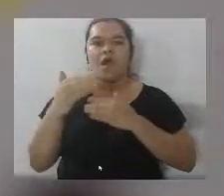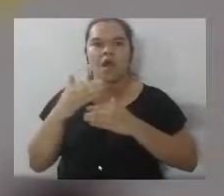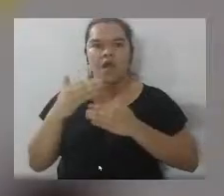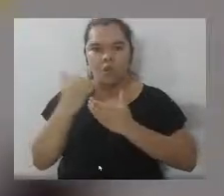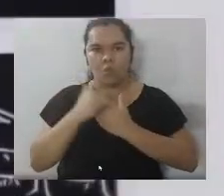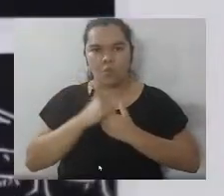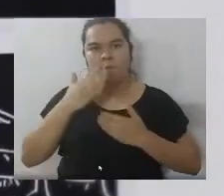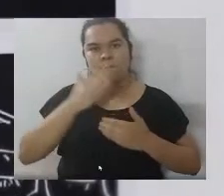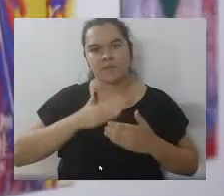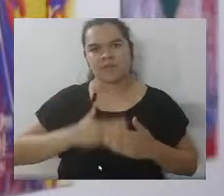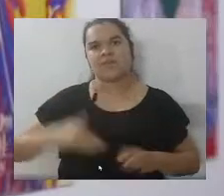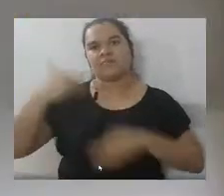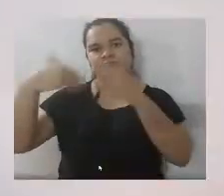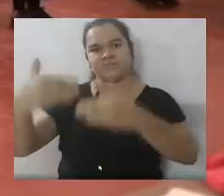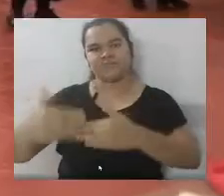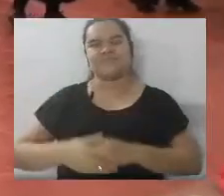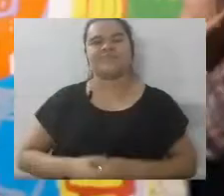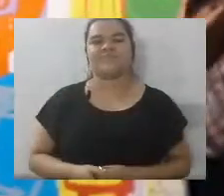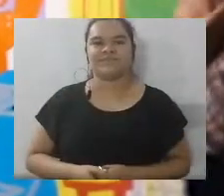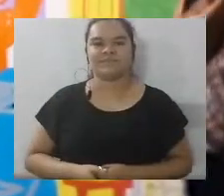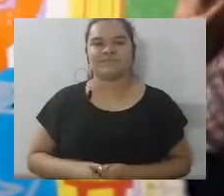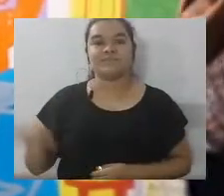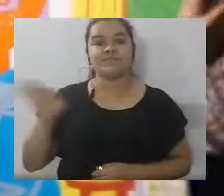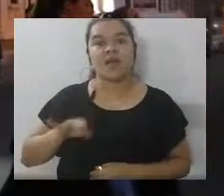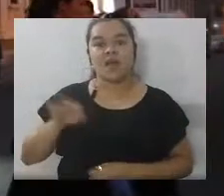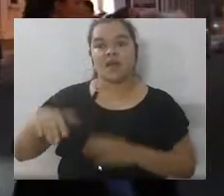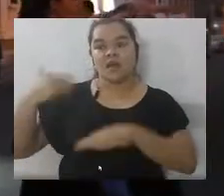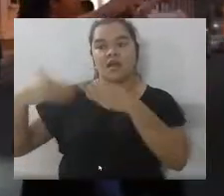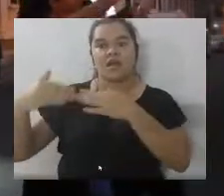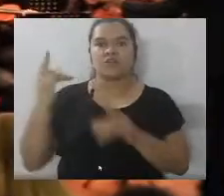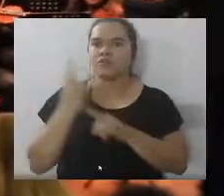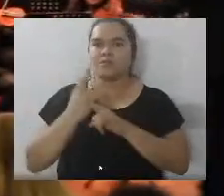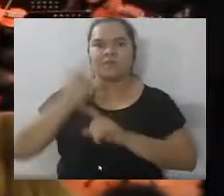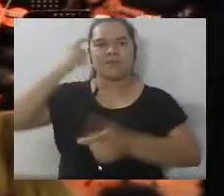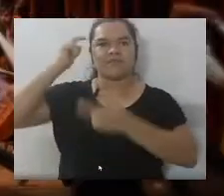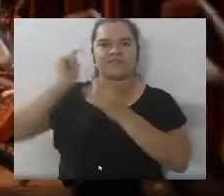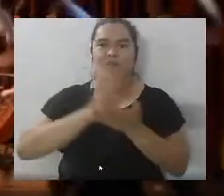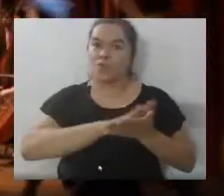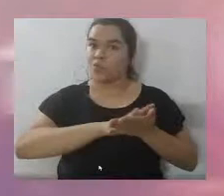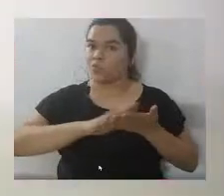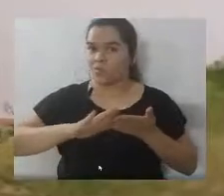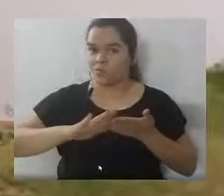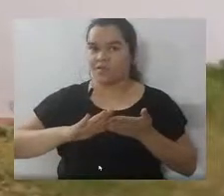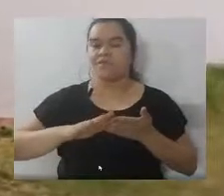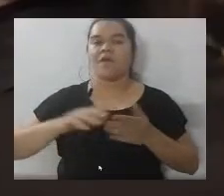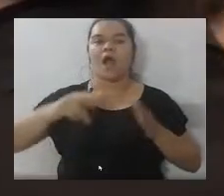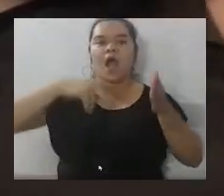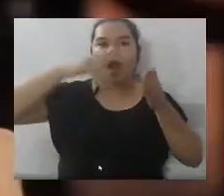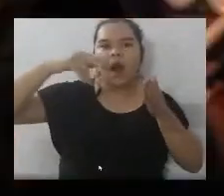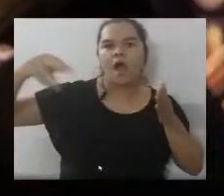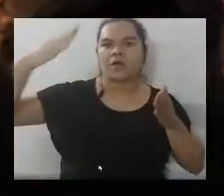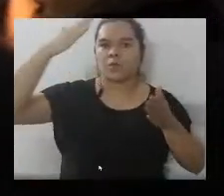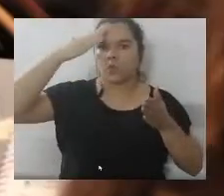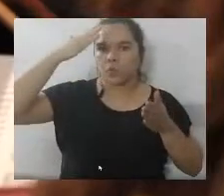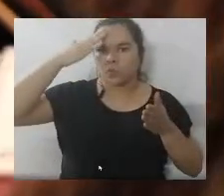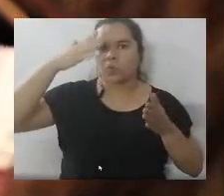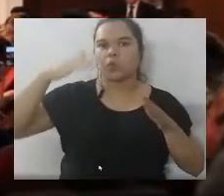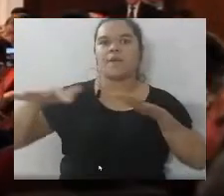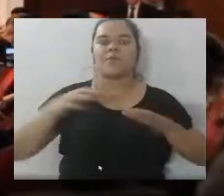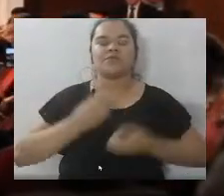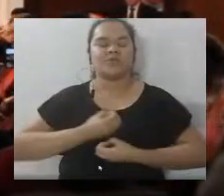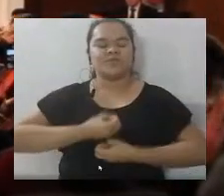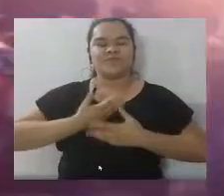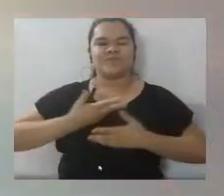Cada año producimos nuevas experiencias. Promovemos el arte y la cultura como espacios de libertad y creación.